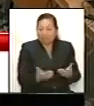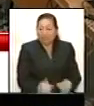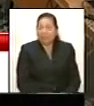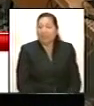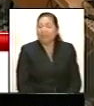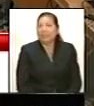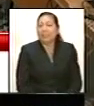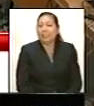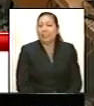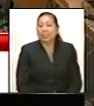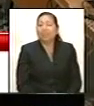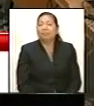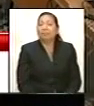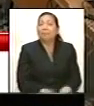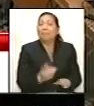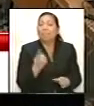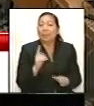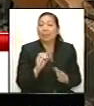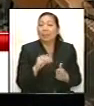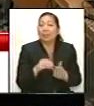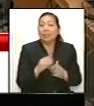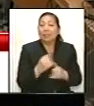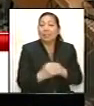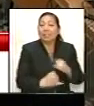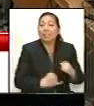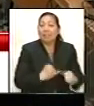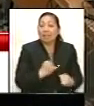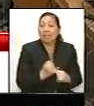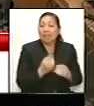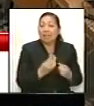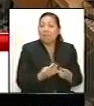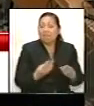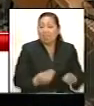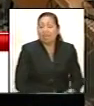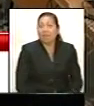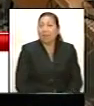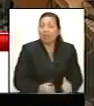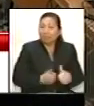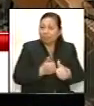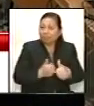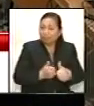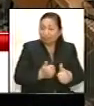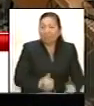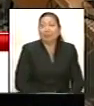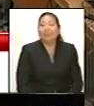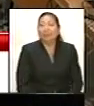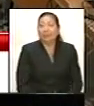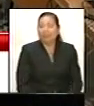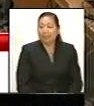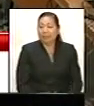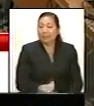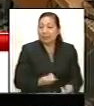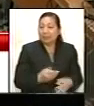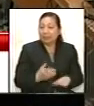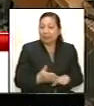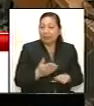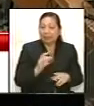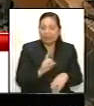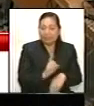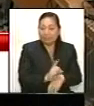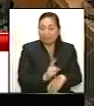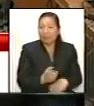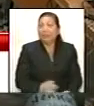es el problema. Nos abre las puertas para cooperación internacional en materia de persecución del delito y de la instrumentalización y de desarrollo de